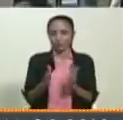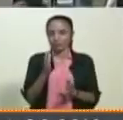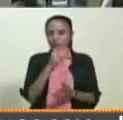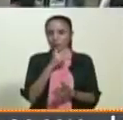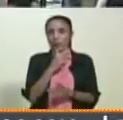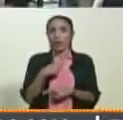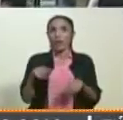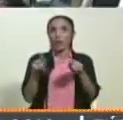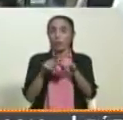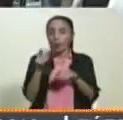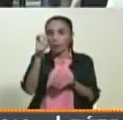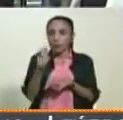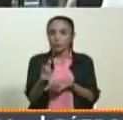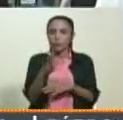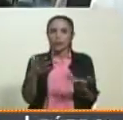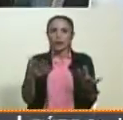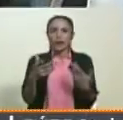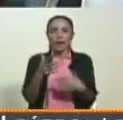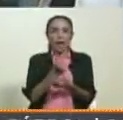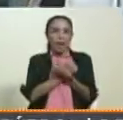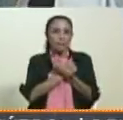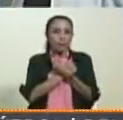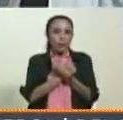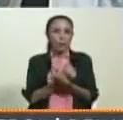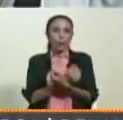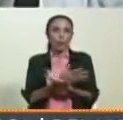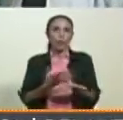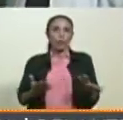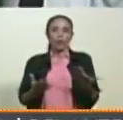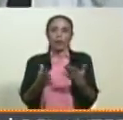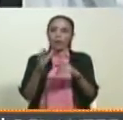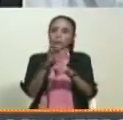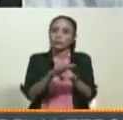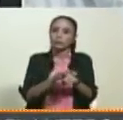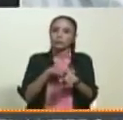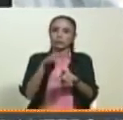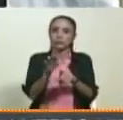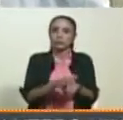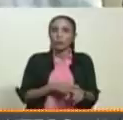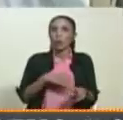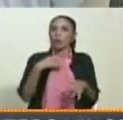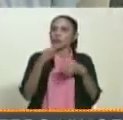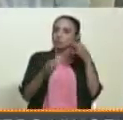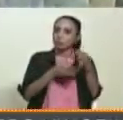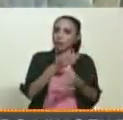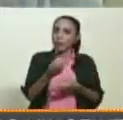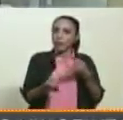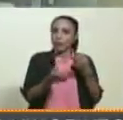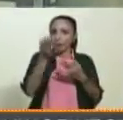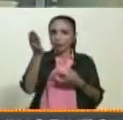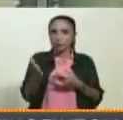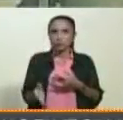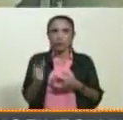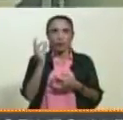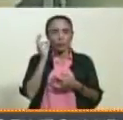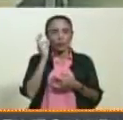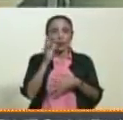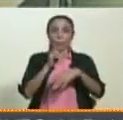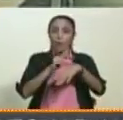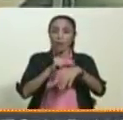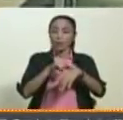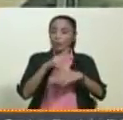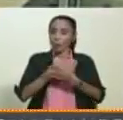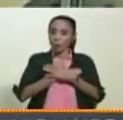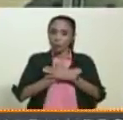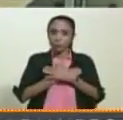humana. Fíjate, con tanto amor, con tanta expresión, con tanta pasión que nuestros doctores, nuestras